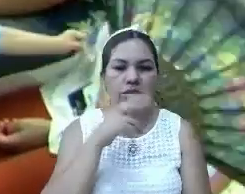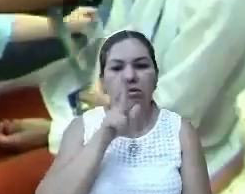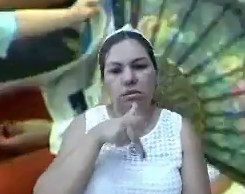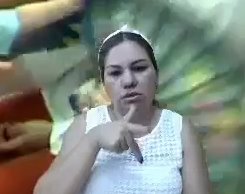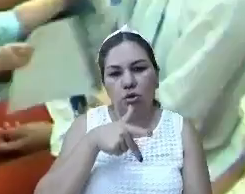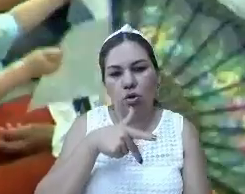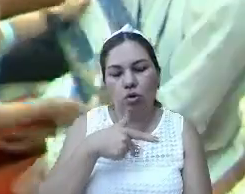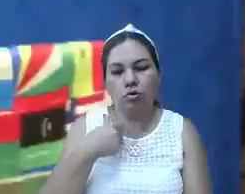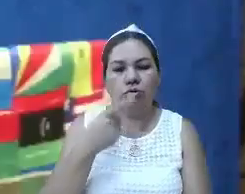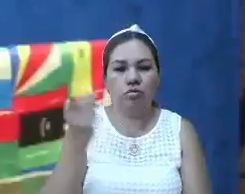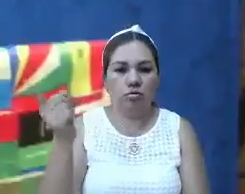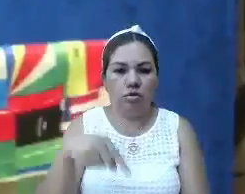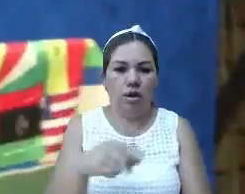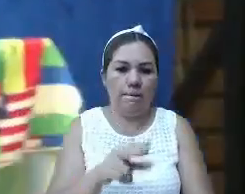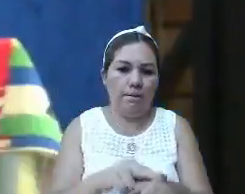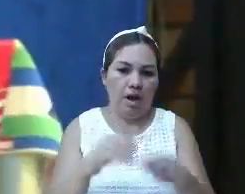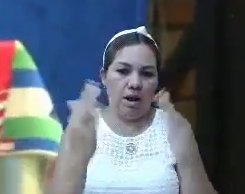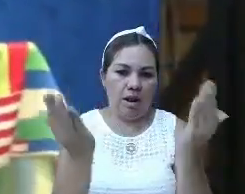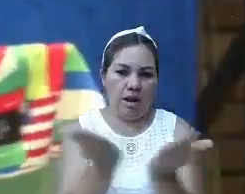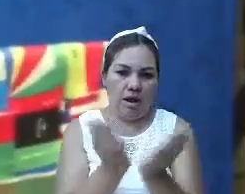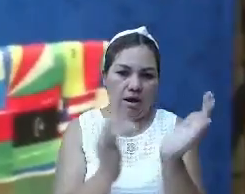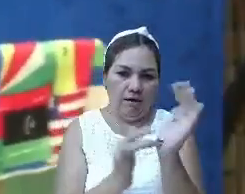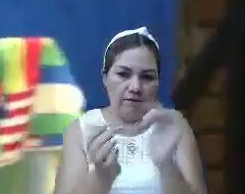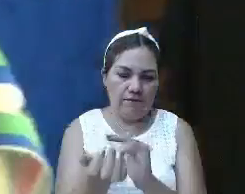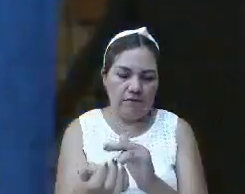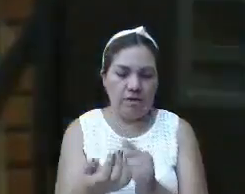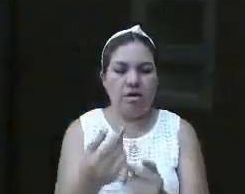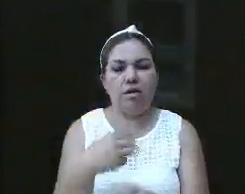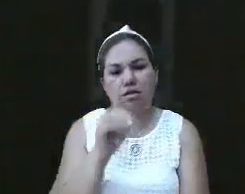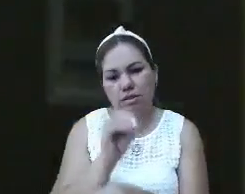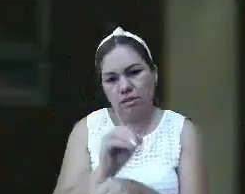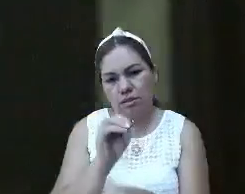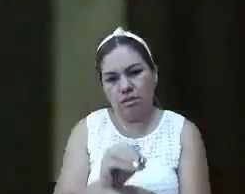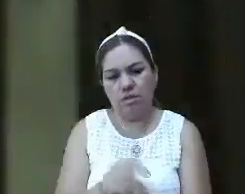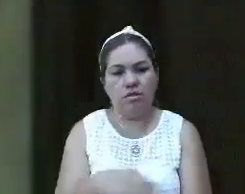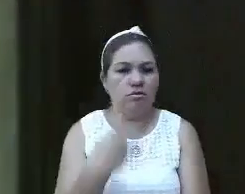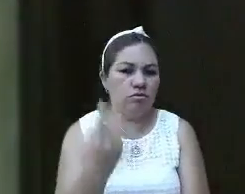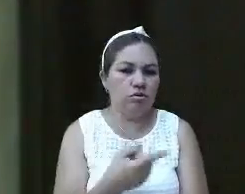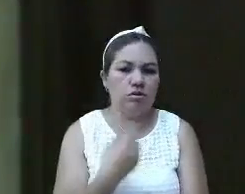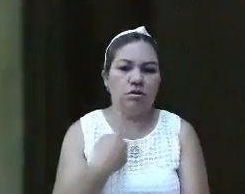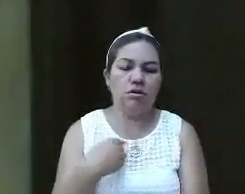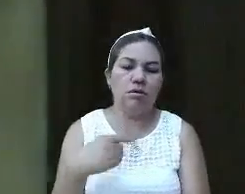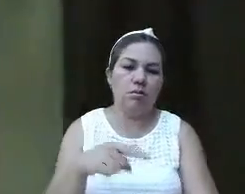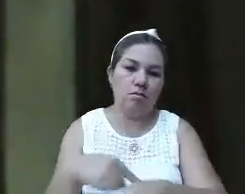palabra, constantemente sembrarle una palabra, soltarle una palabra,